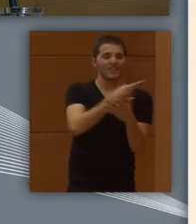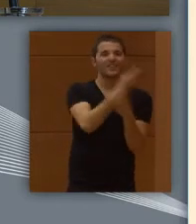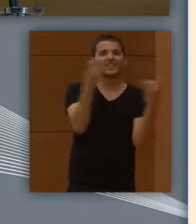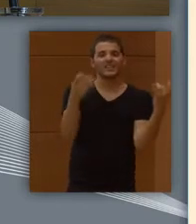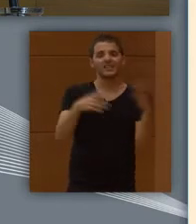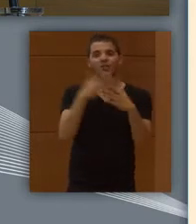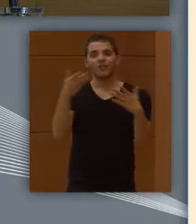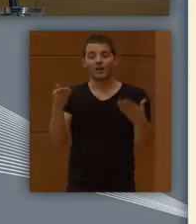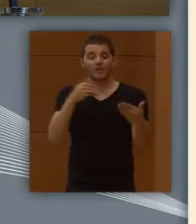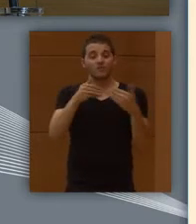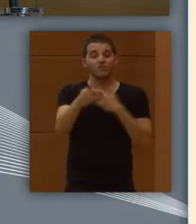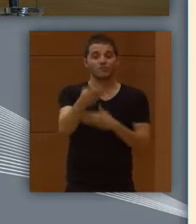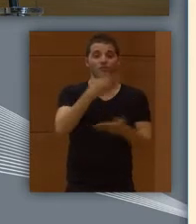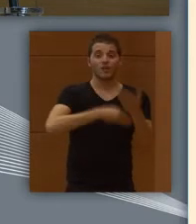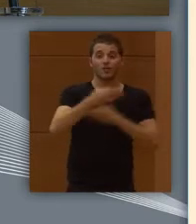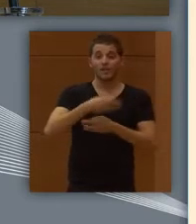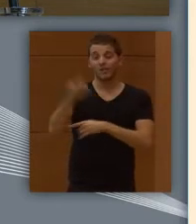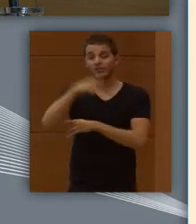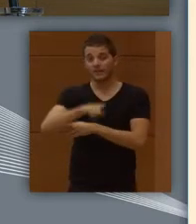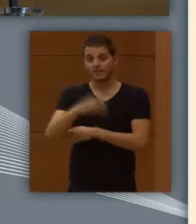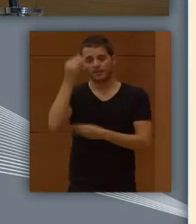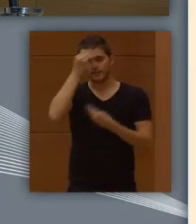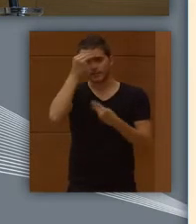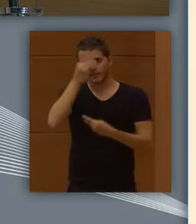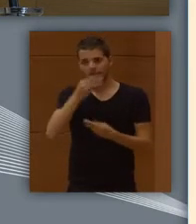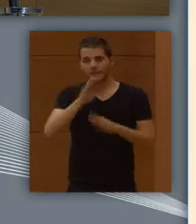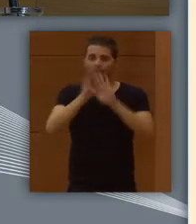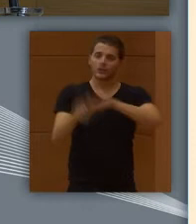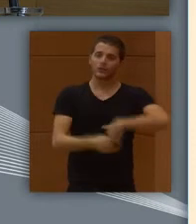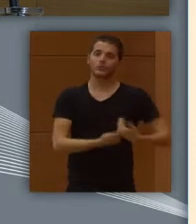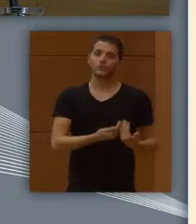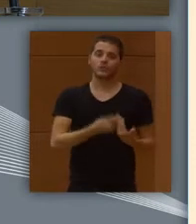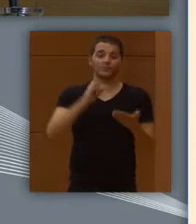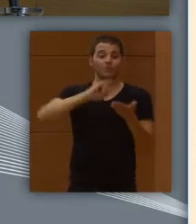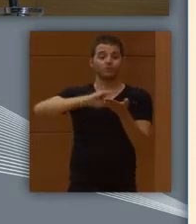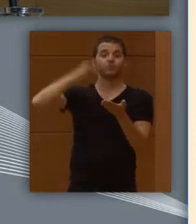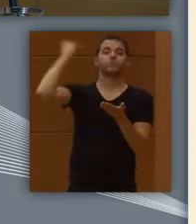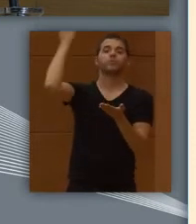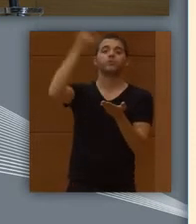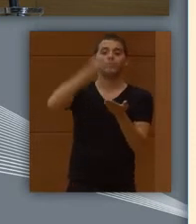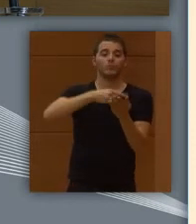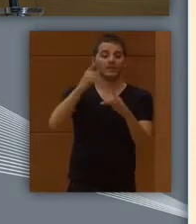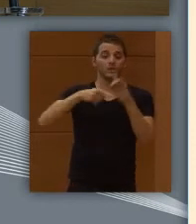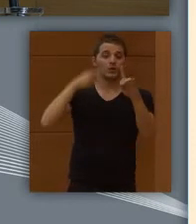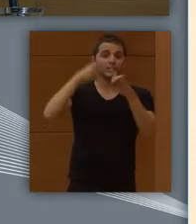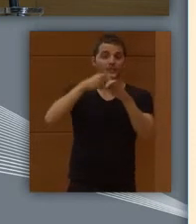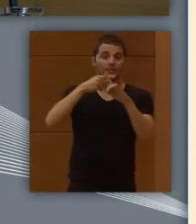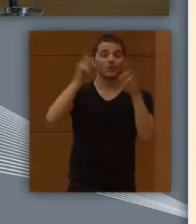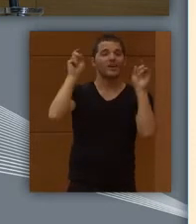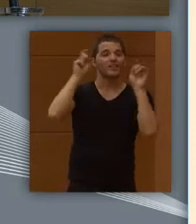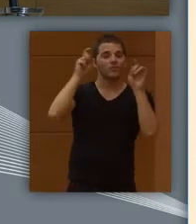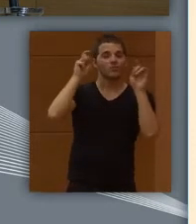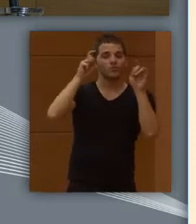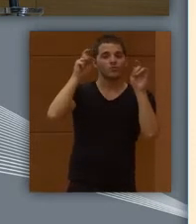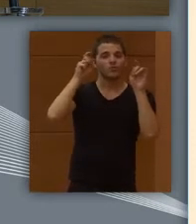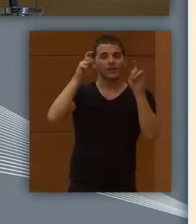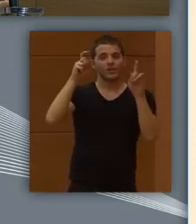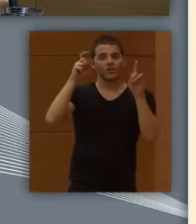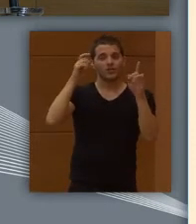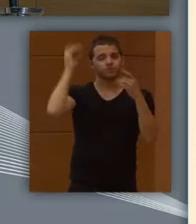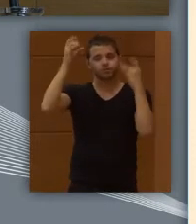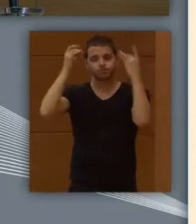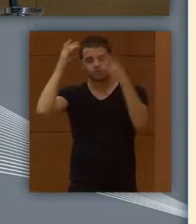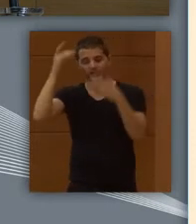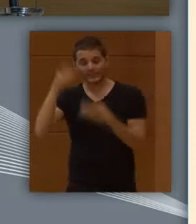la difusión y la futura cooperación. Y por último, servir de un puente para la creación de iniciativas de educación en